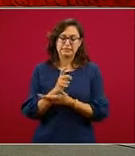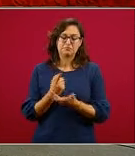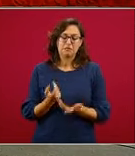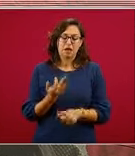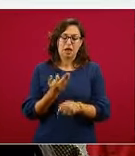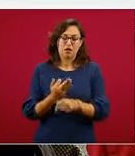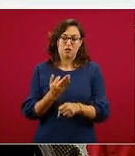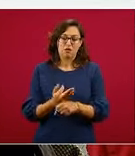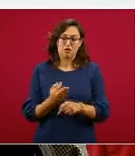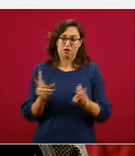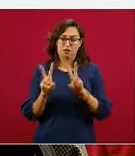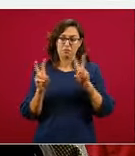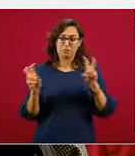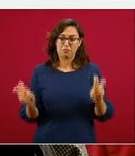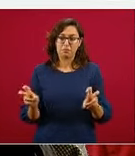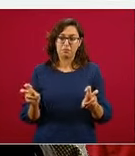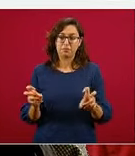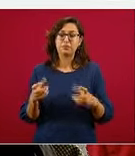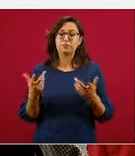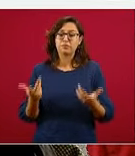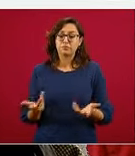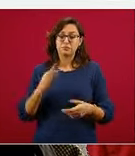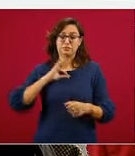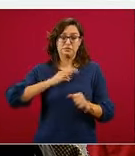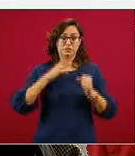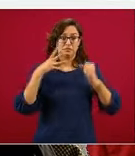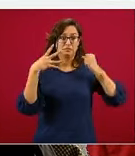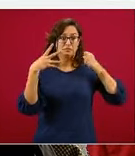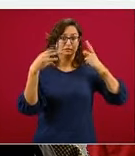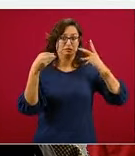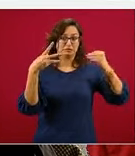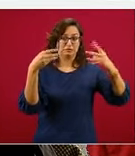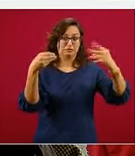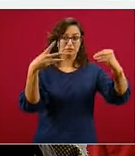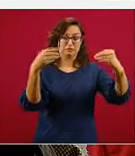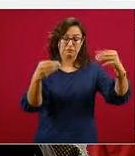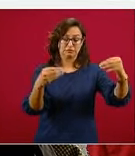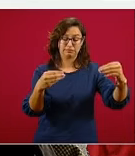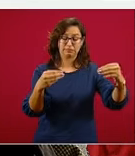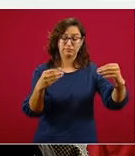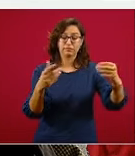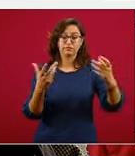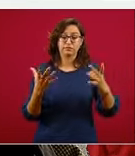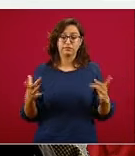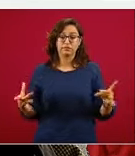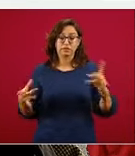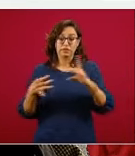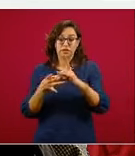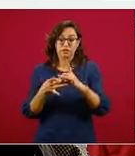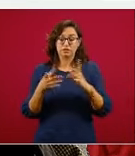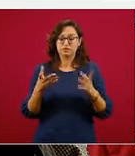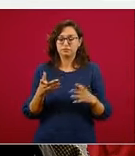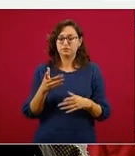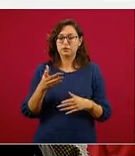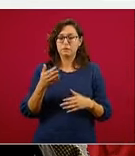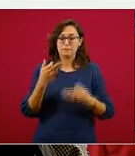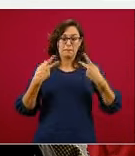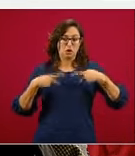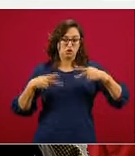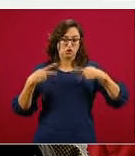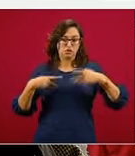de la pandemia, de esta contingencia que hemos tenido, es, en primer lugar, que sabemos que todos, la